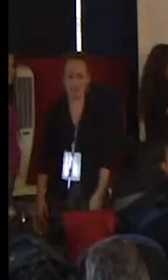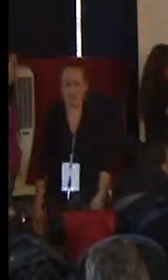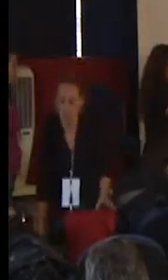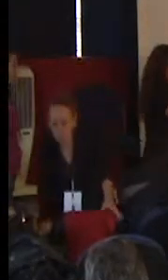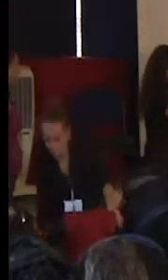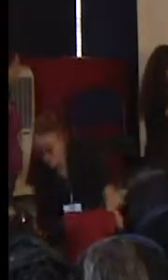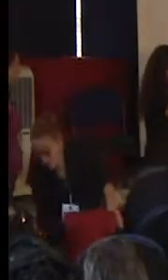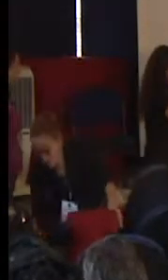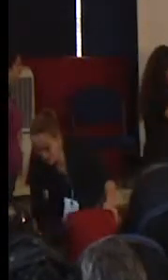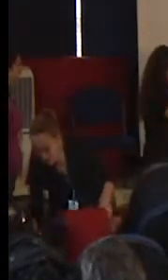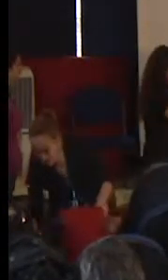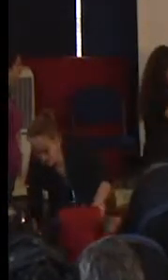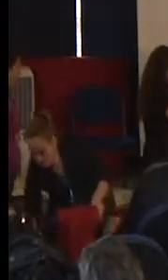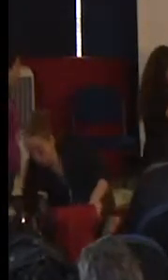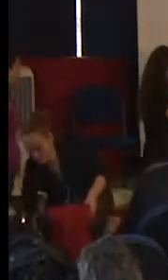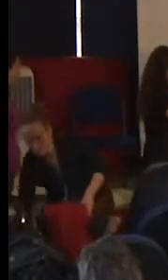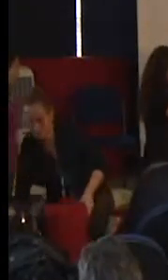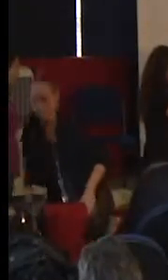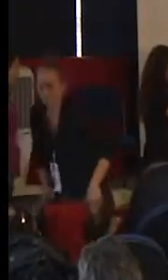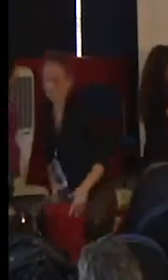pensar y